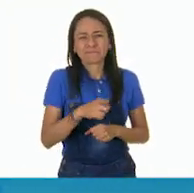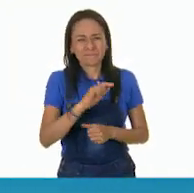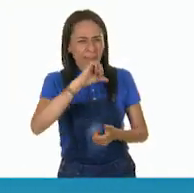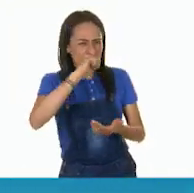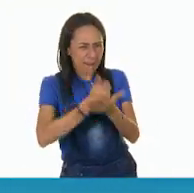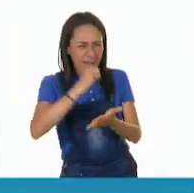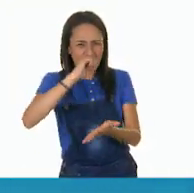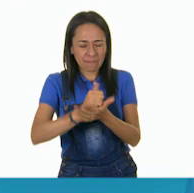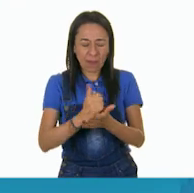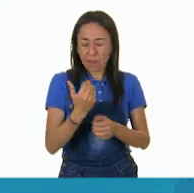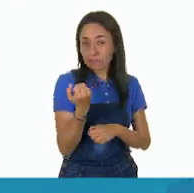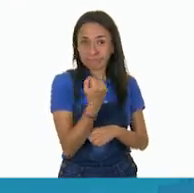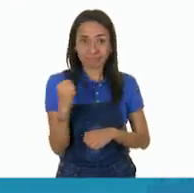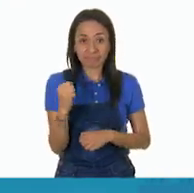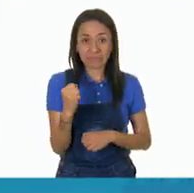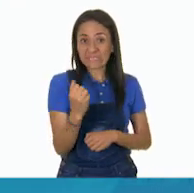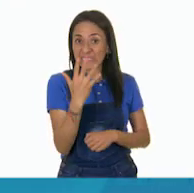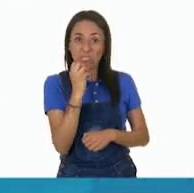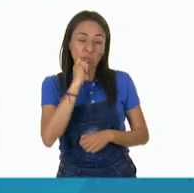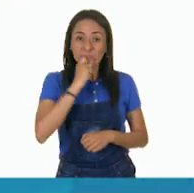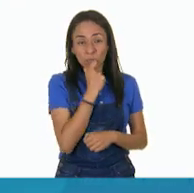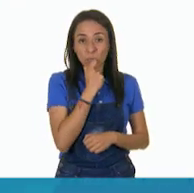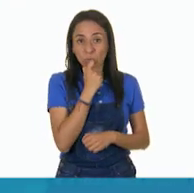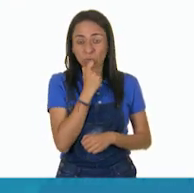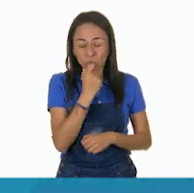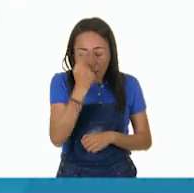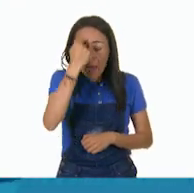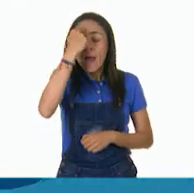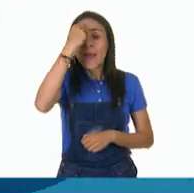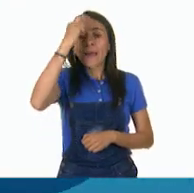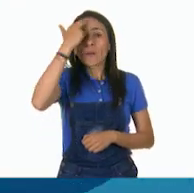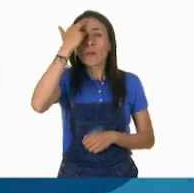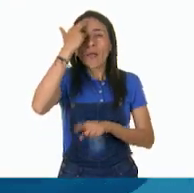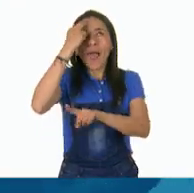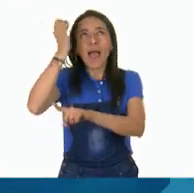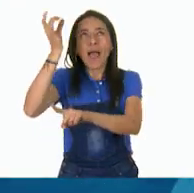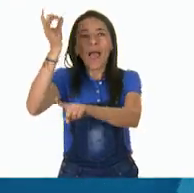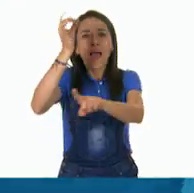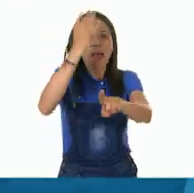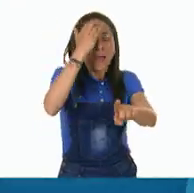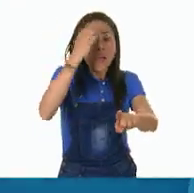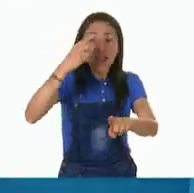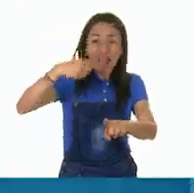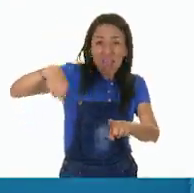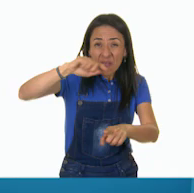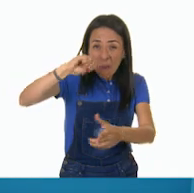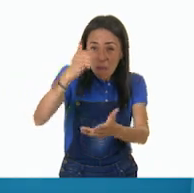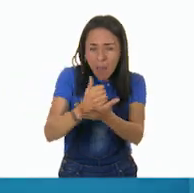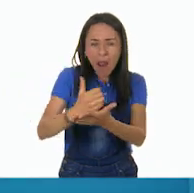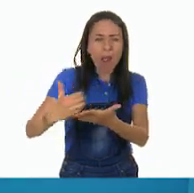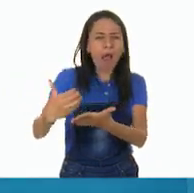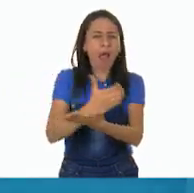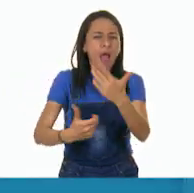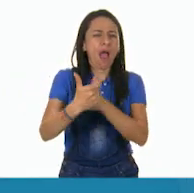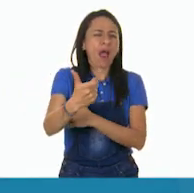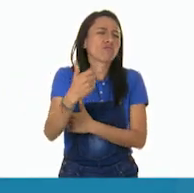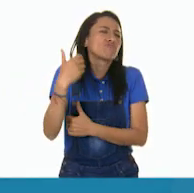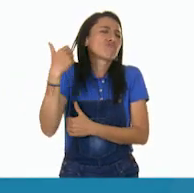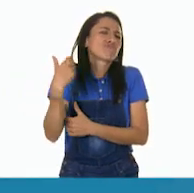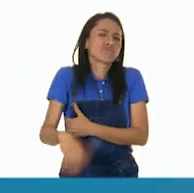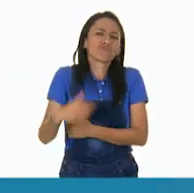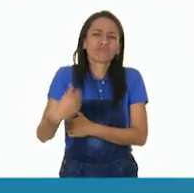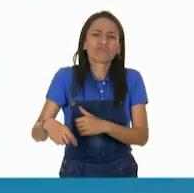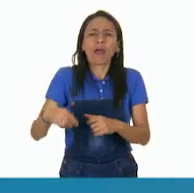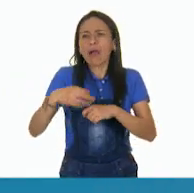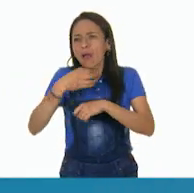recordar en 5 segundos los dueños de esas marcas que conoces han ganado tanto dinero que pueden gastar una parte en anuncios para que a nosotros se nos